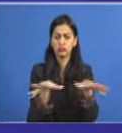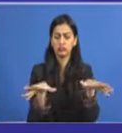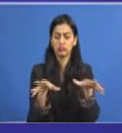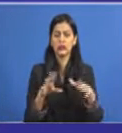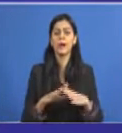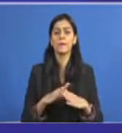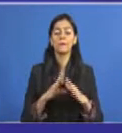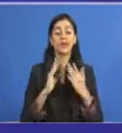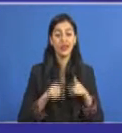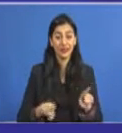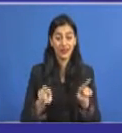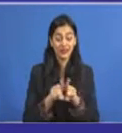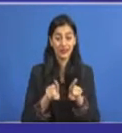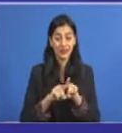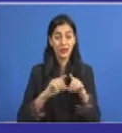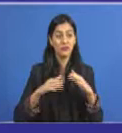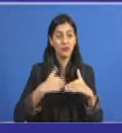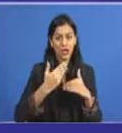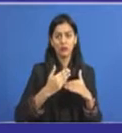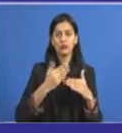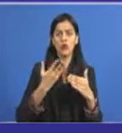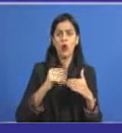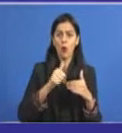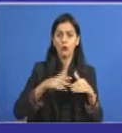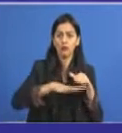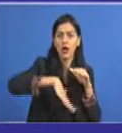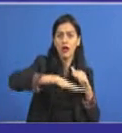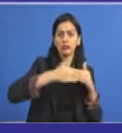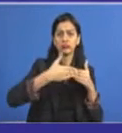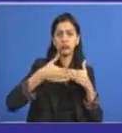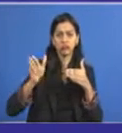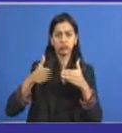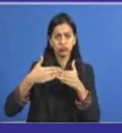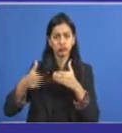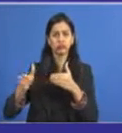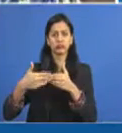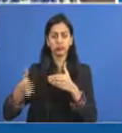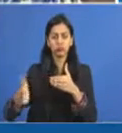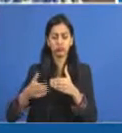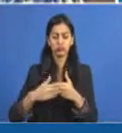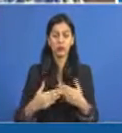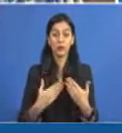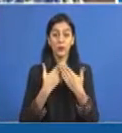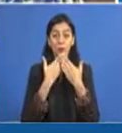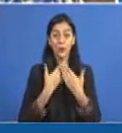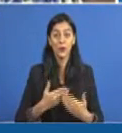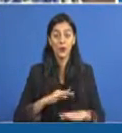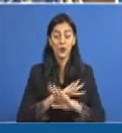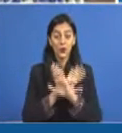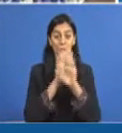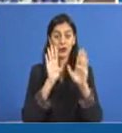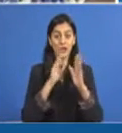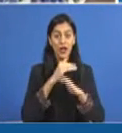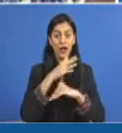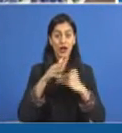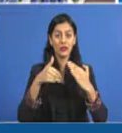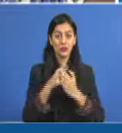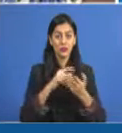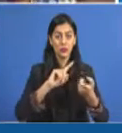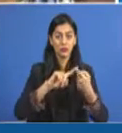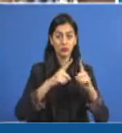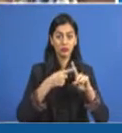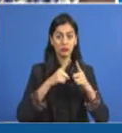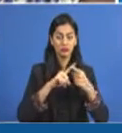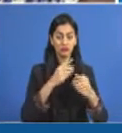que los próximos bloques de la nueva normalidad sean abiertos. Araceli, ¿cómo estás? Buenos días, Betseray, buenos días a todos nuestros amigos televidentes